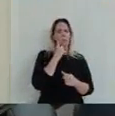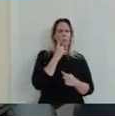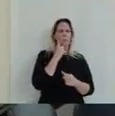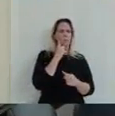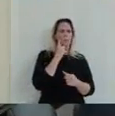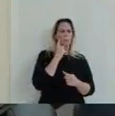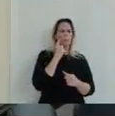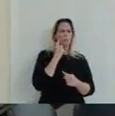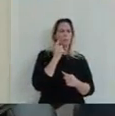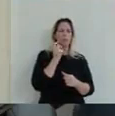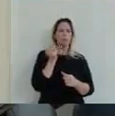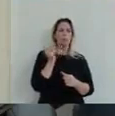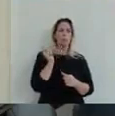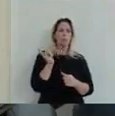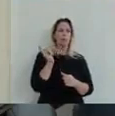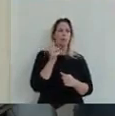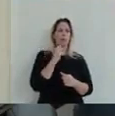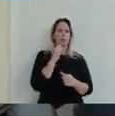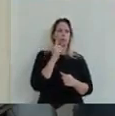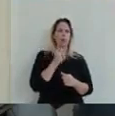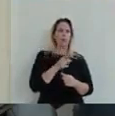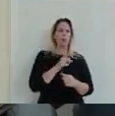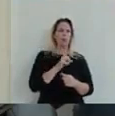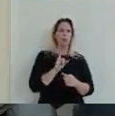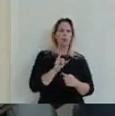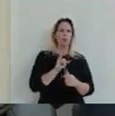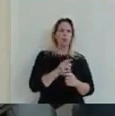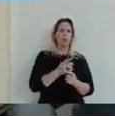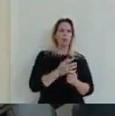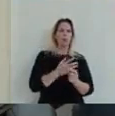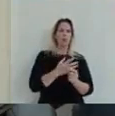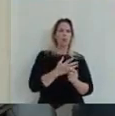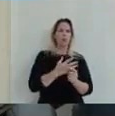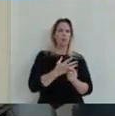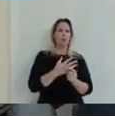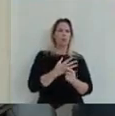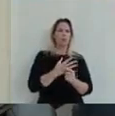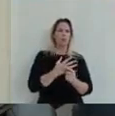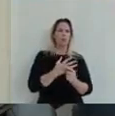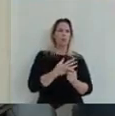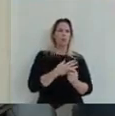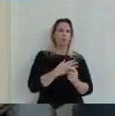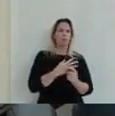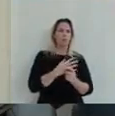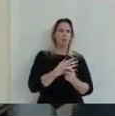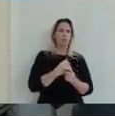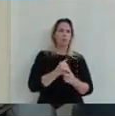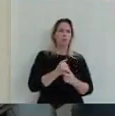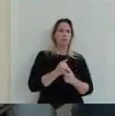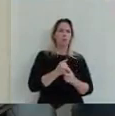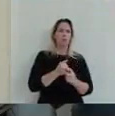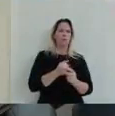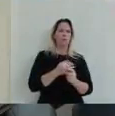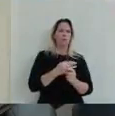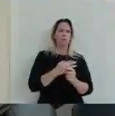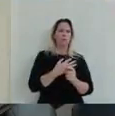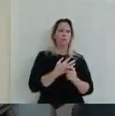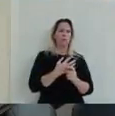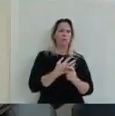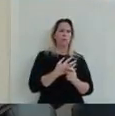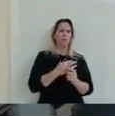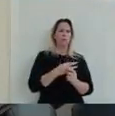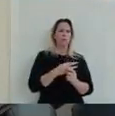los Libres y defendiendo al señor que de su bandera política, el ministro de salud, el ministro de seguridad,